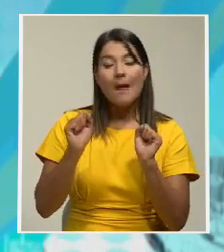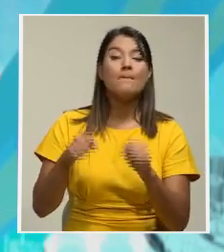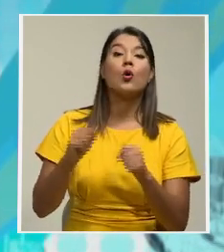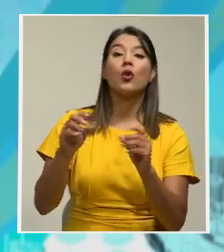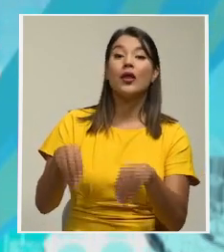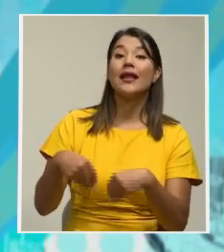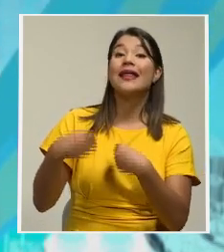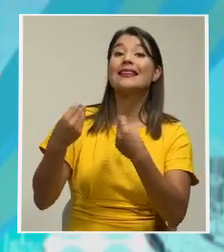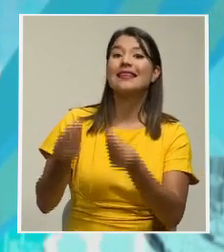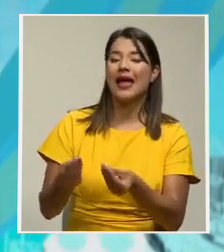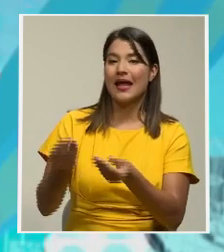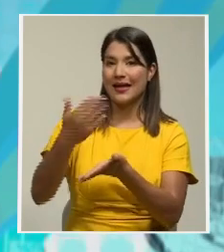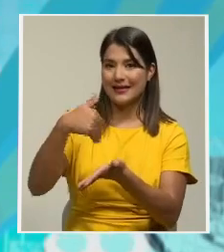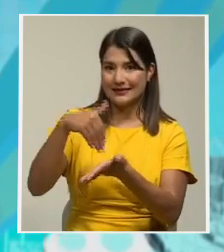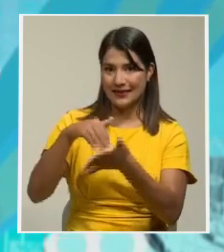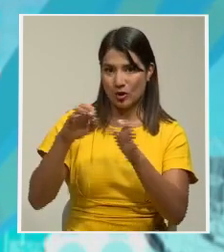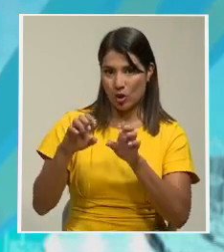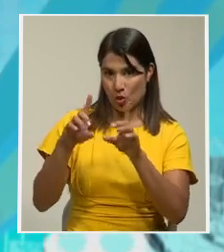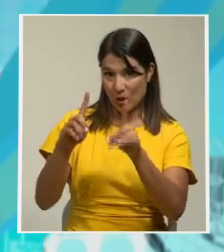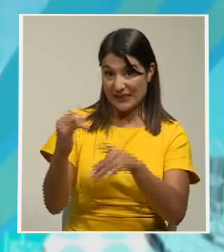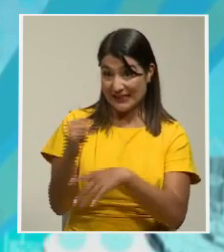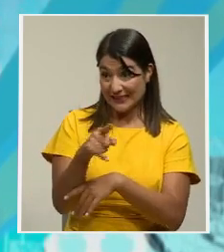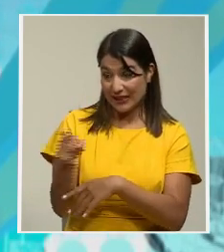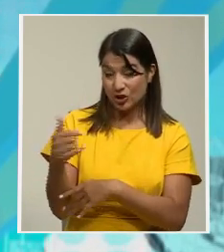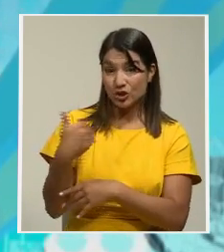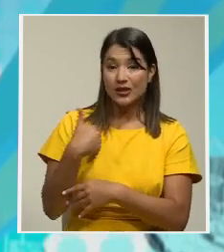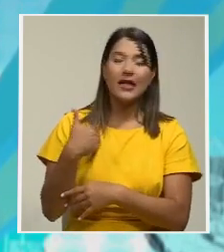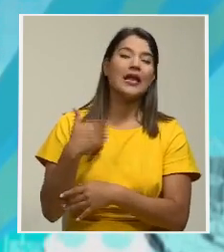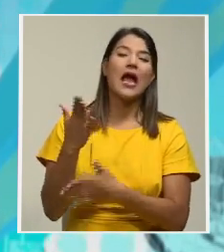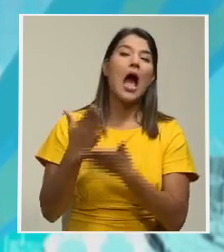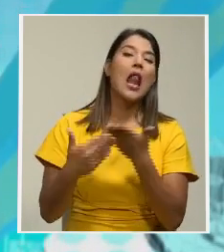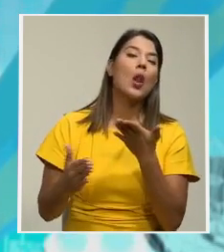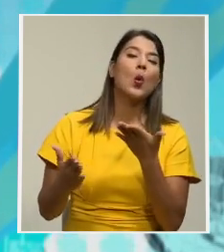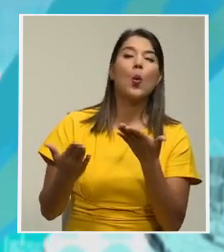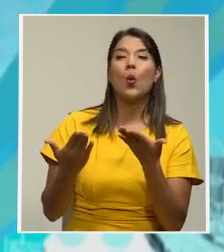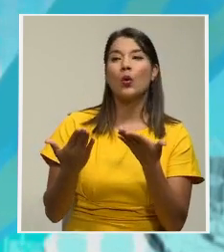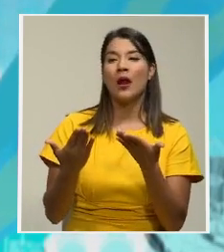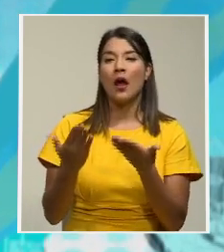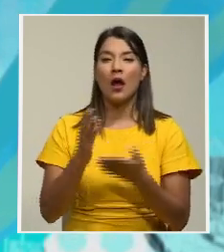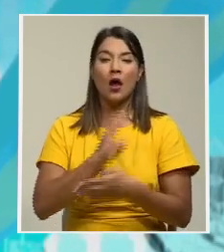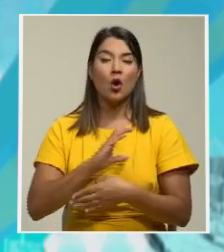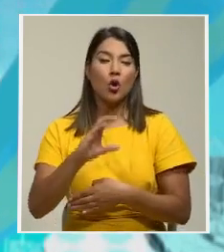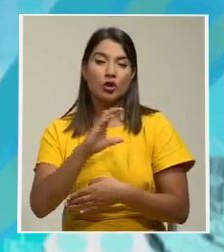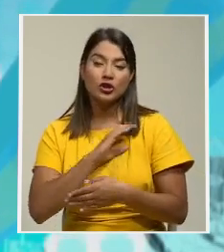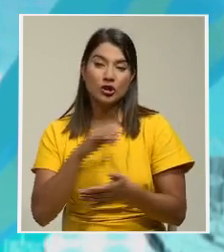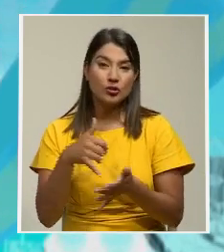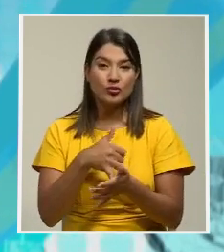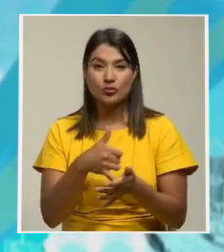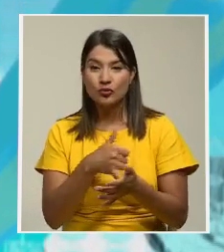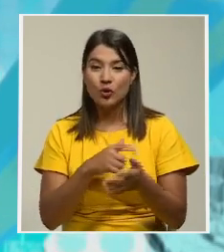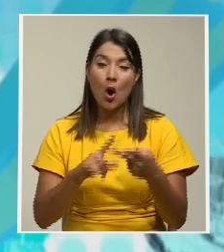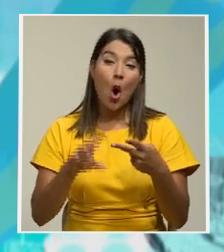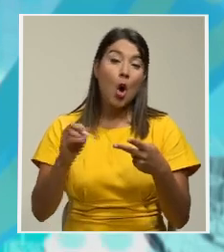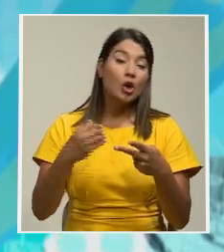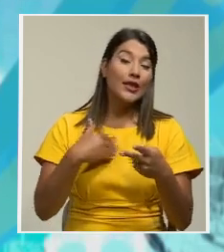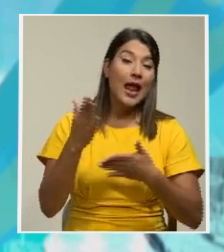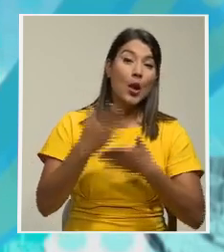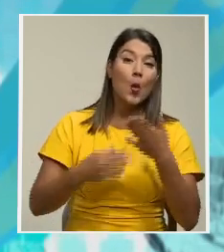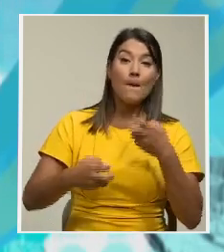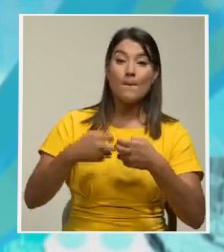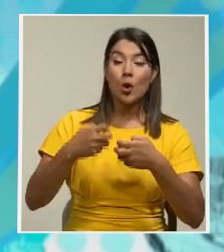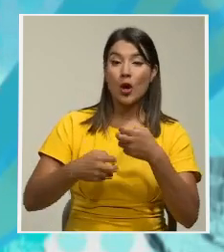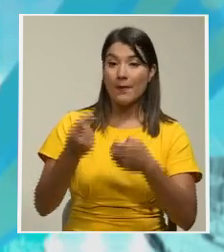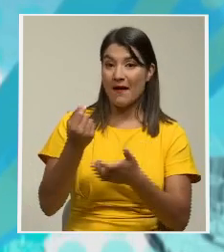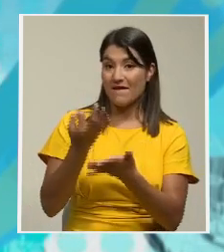aportarle a estos centros educativos que tienen algún tipo de condición de vulnerabilidad o de problemas financieros para